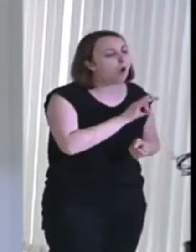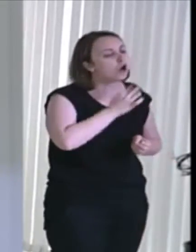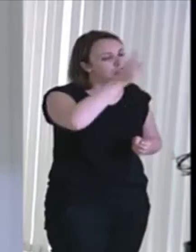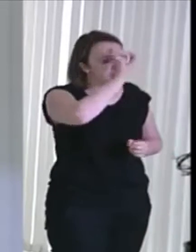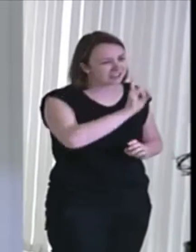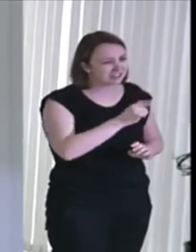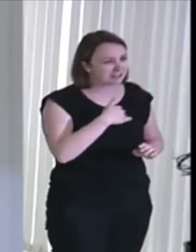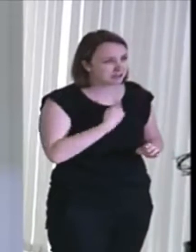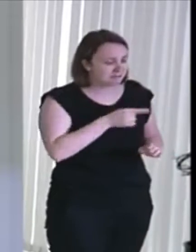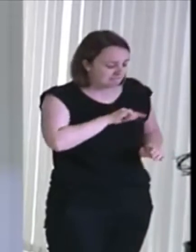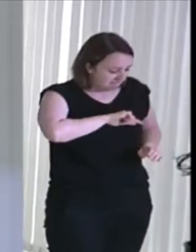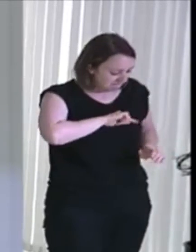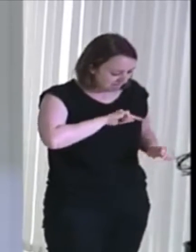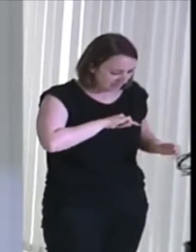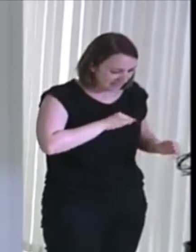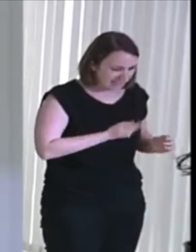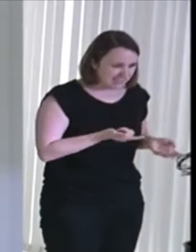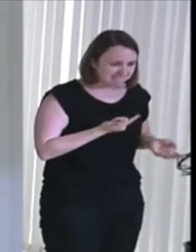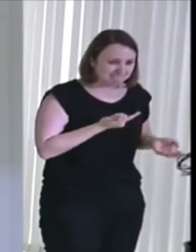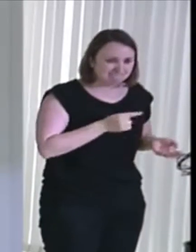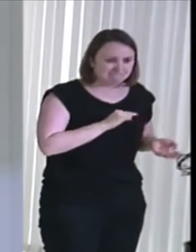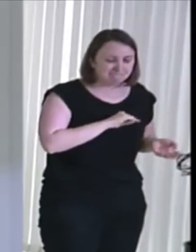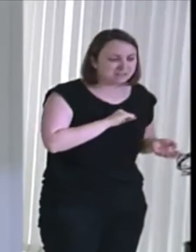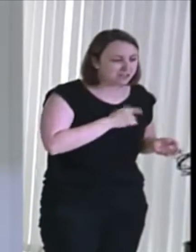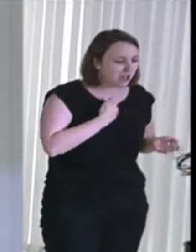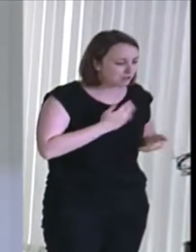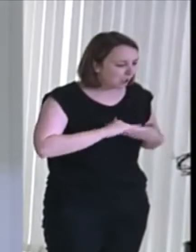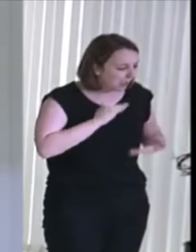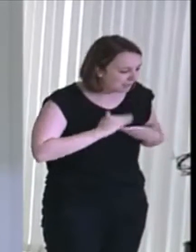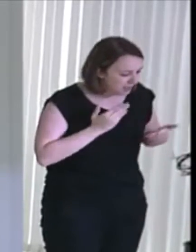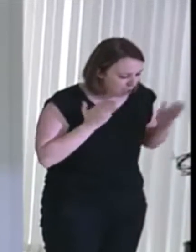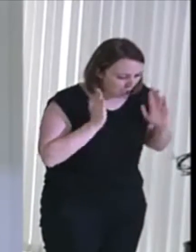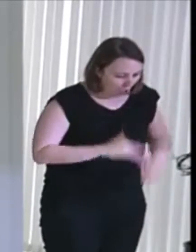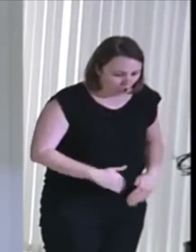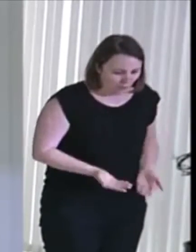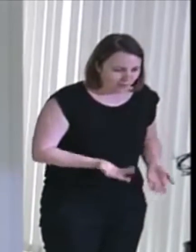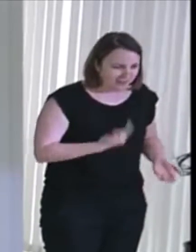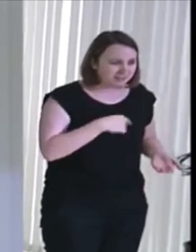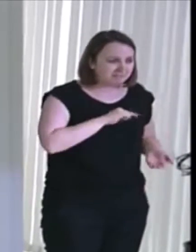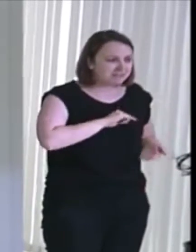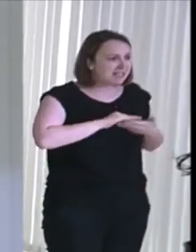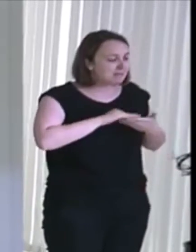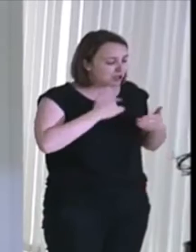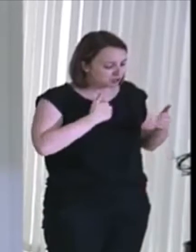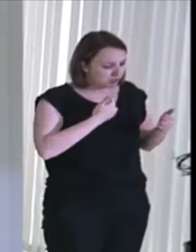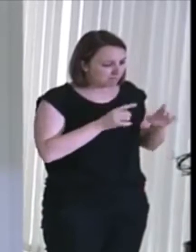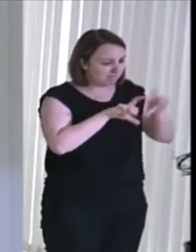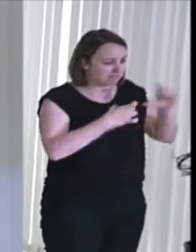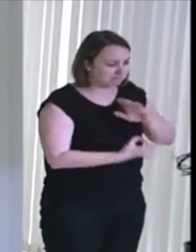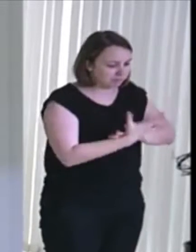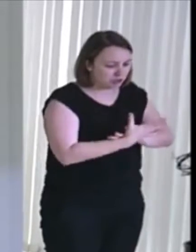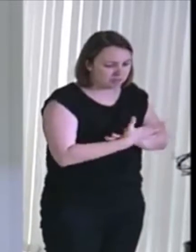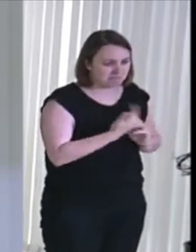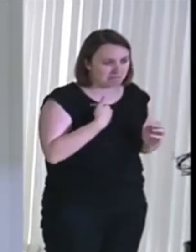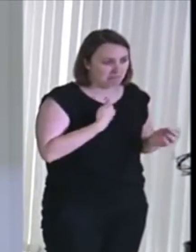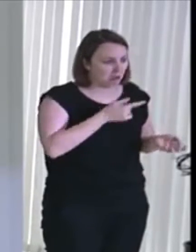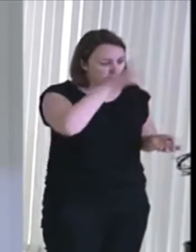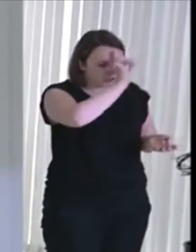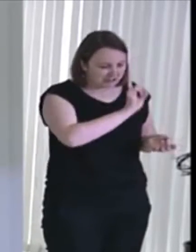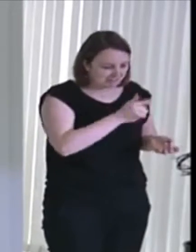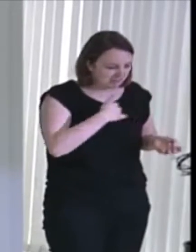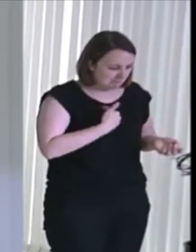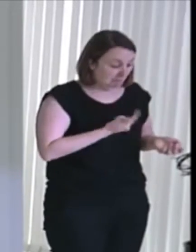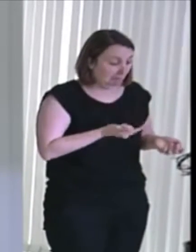sirves para nada. Yo me sentía como incapacitada para por mí misma montar algo, porque no entraba dentro de